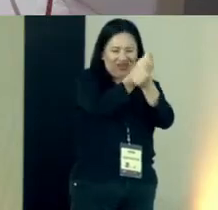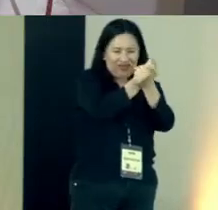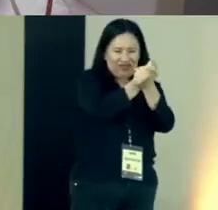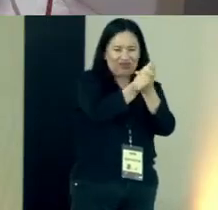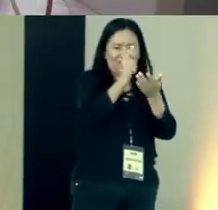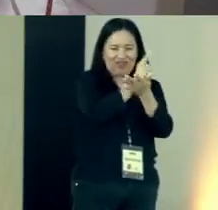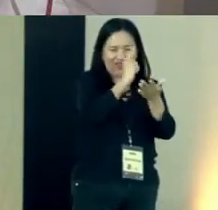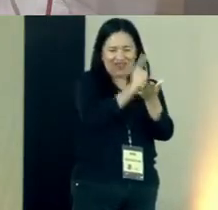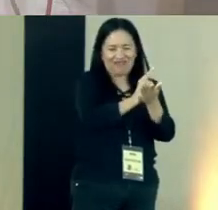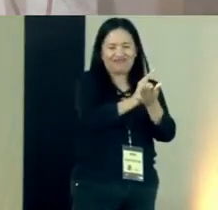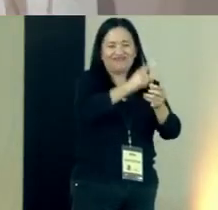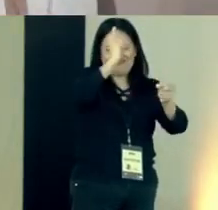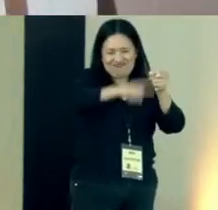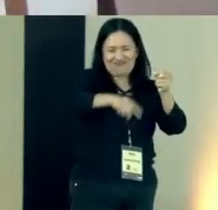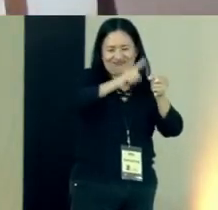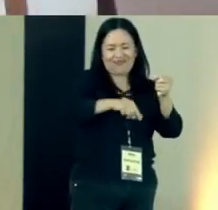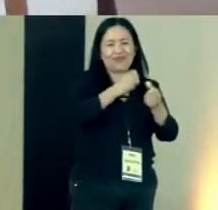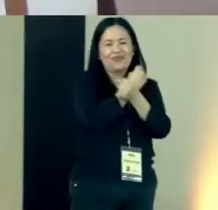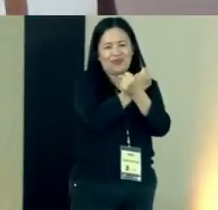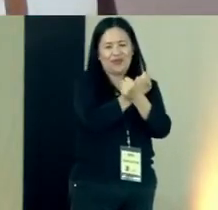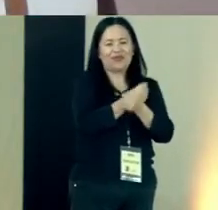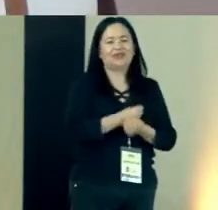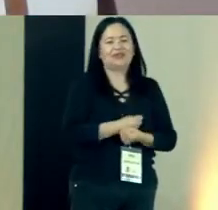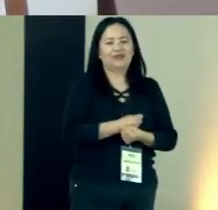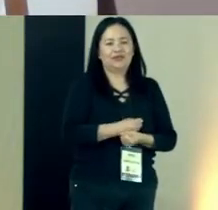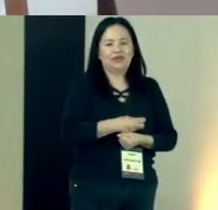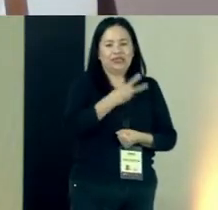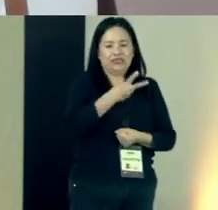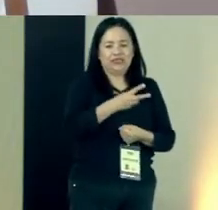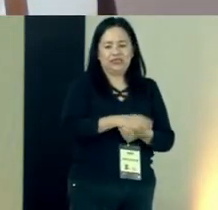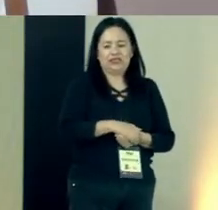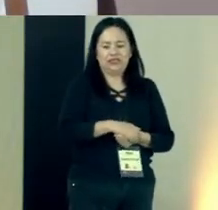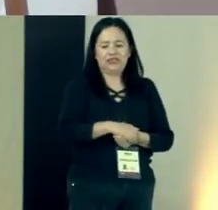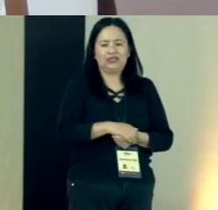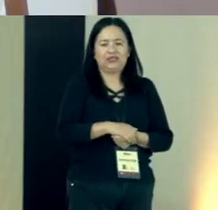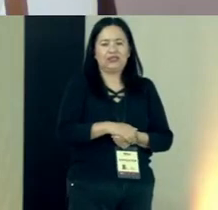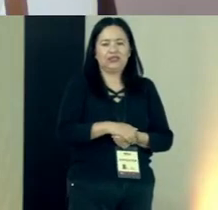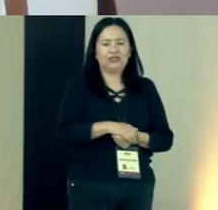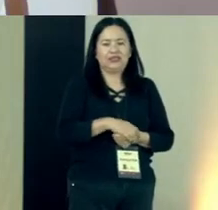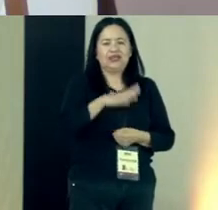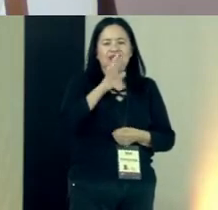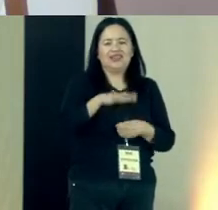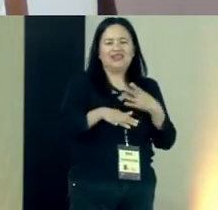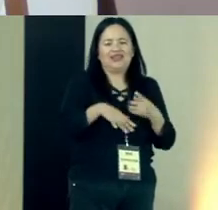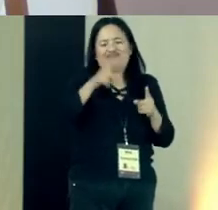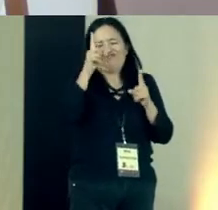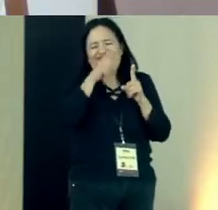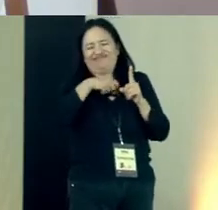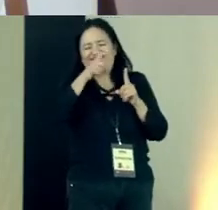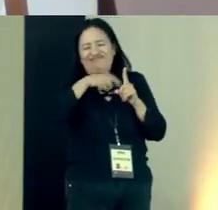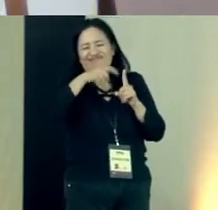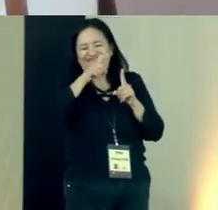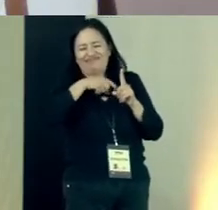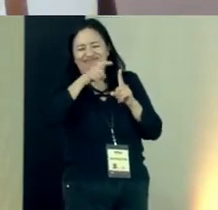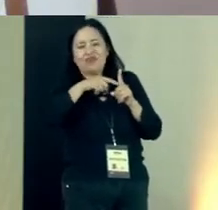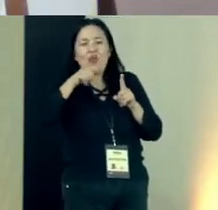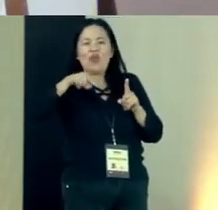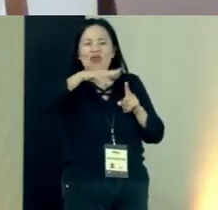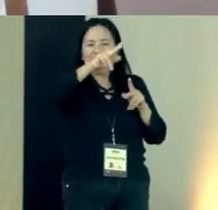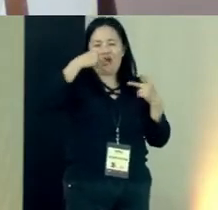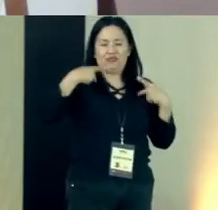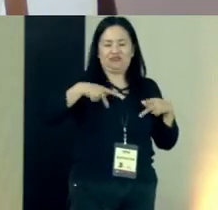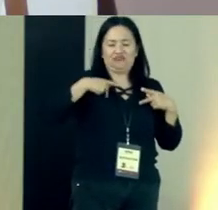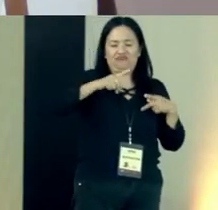esclavitud, en los que era tremendamente sarcástico y arremedaba la voz de la élite, ¿no?, del